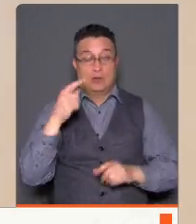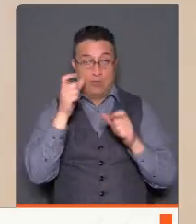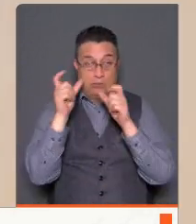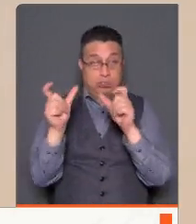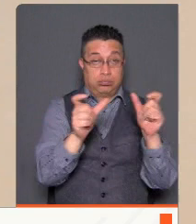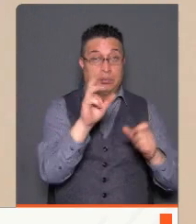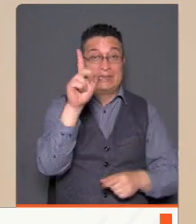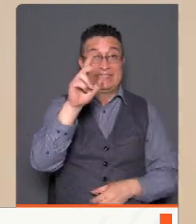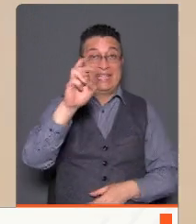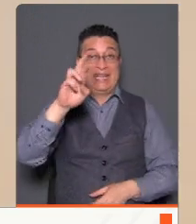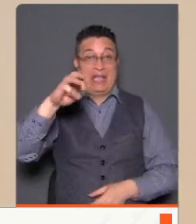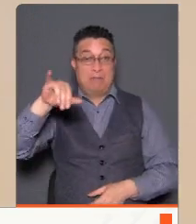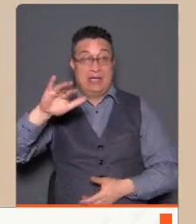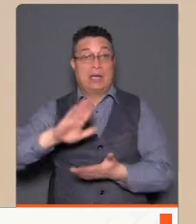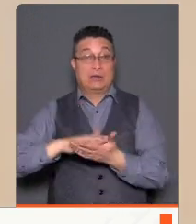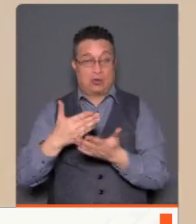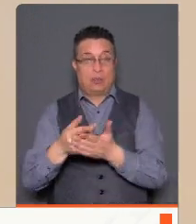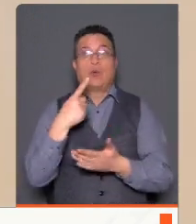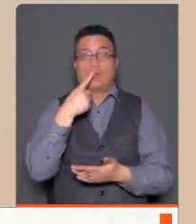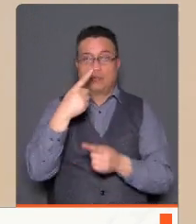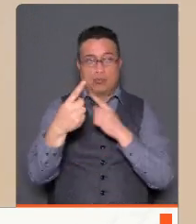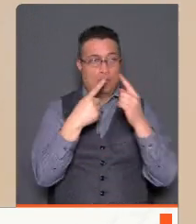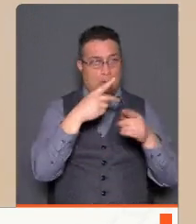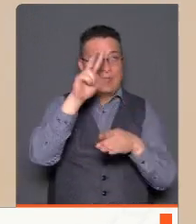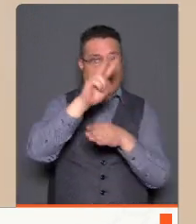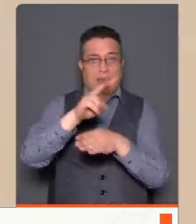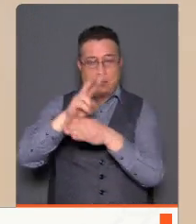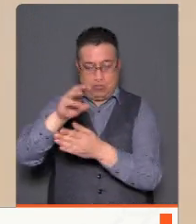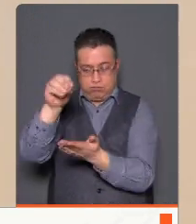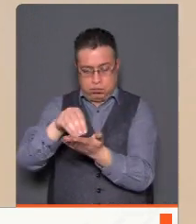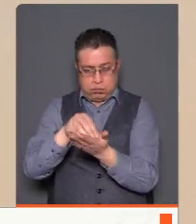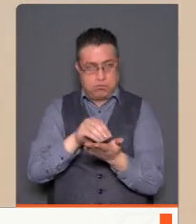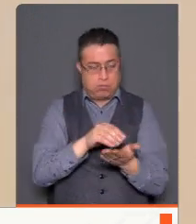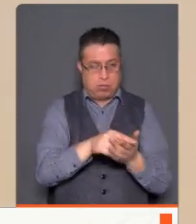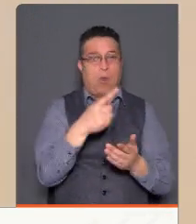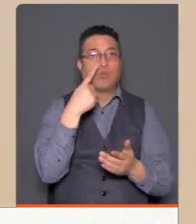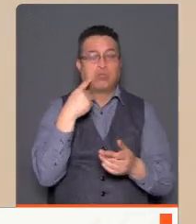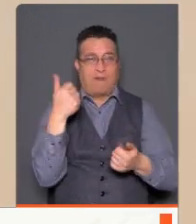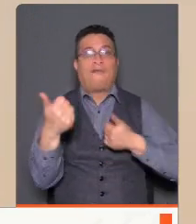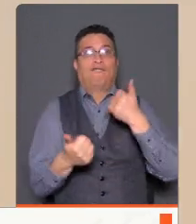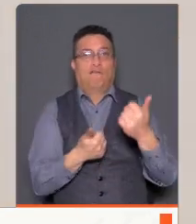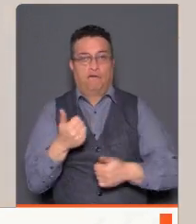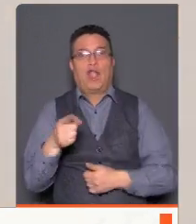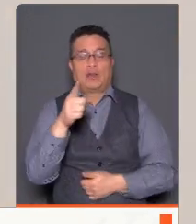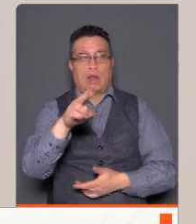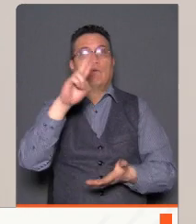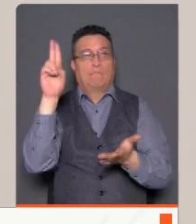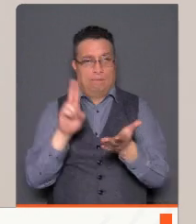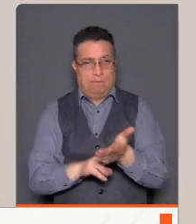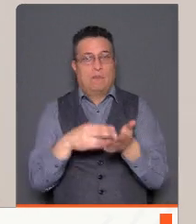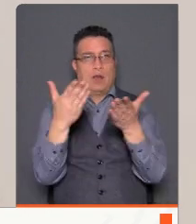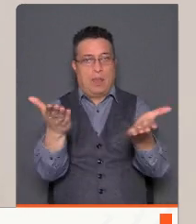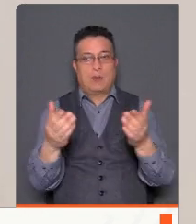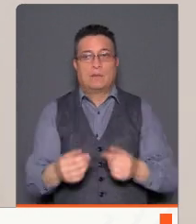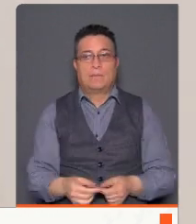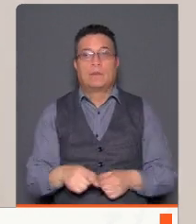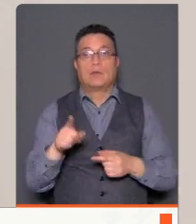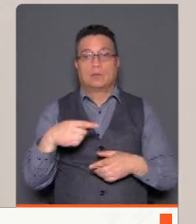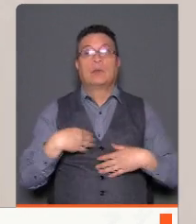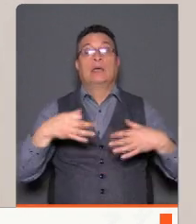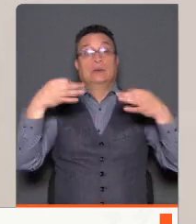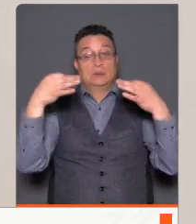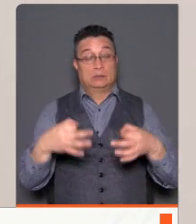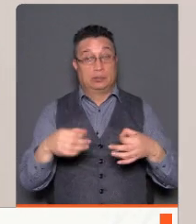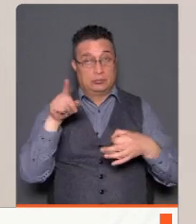de Salud tomaron testimonios de los testigos que evidenciaron que las fiestas fueron reales. Estamos asegurándonos que la